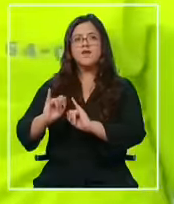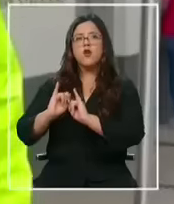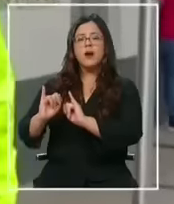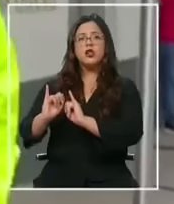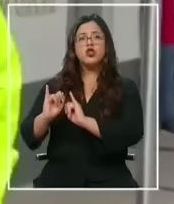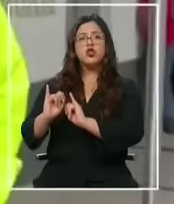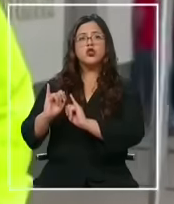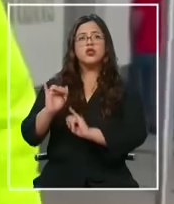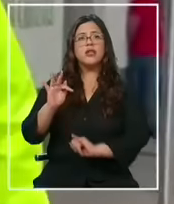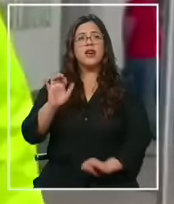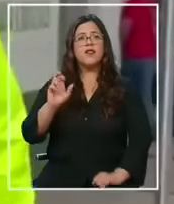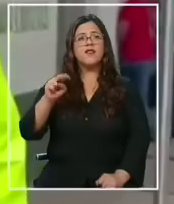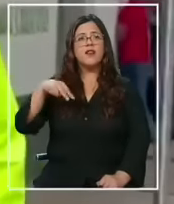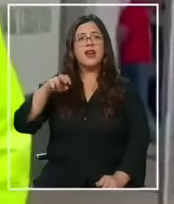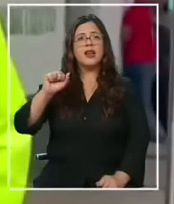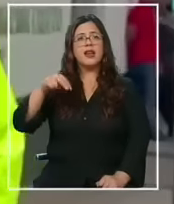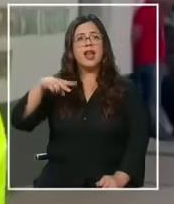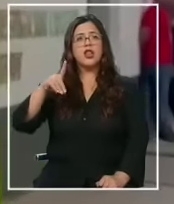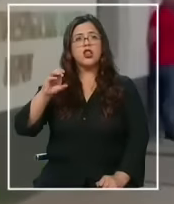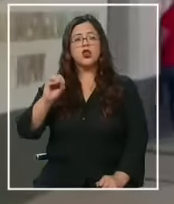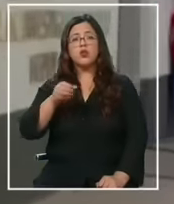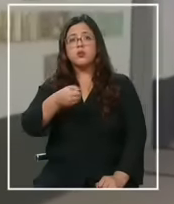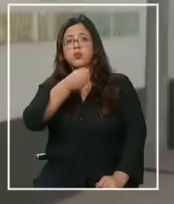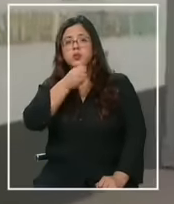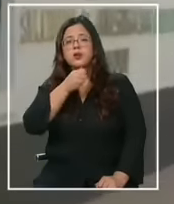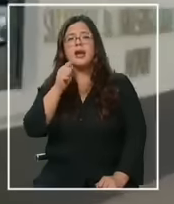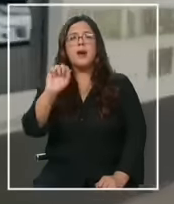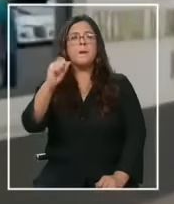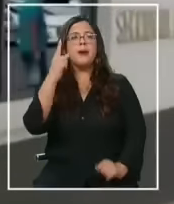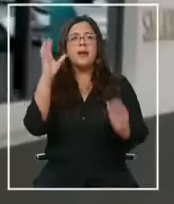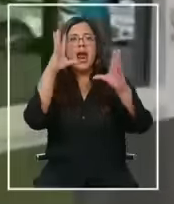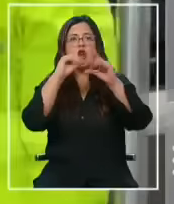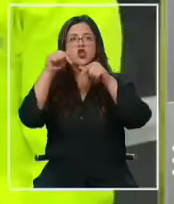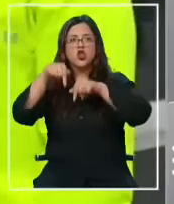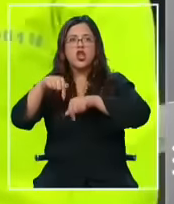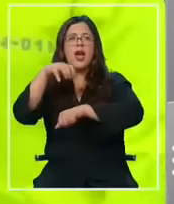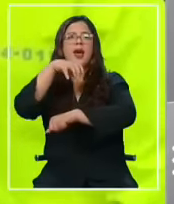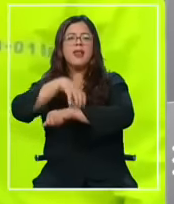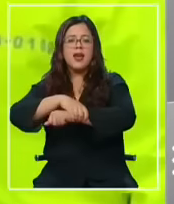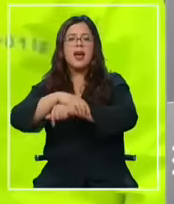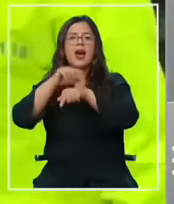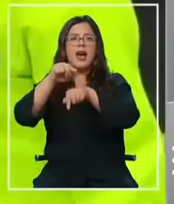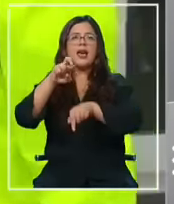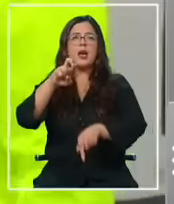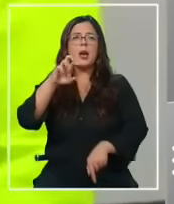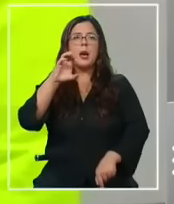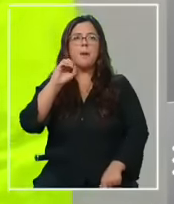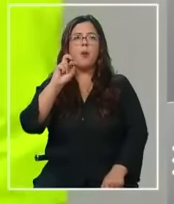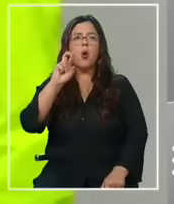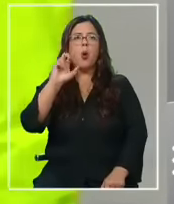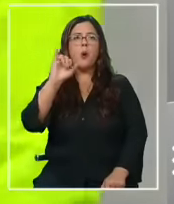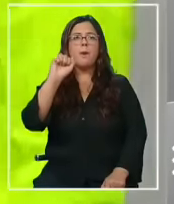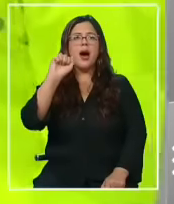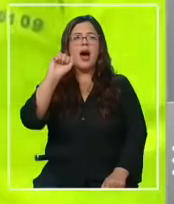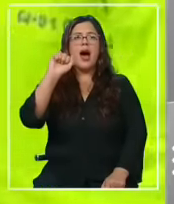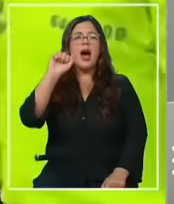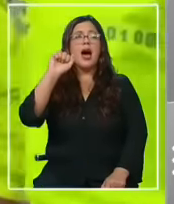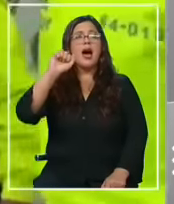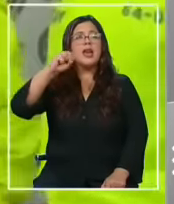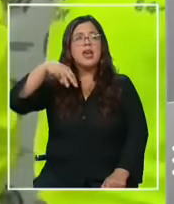contaba Fernando Rojas, está pasando su primera noche, o va a pasar la primera noche detenido ahí en Popayán, pero mañana